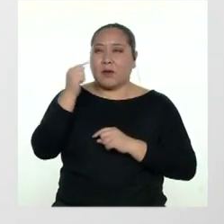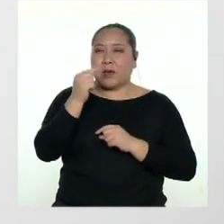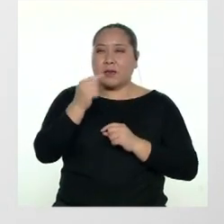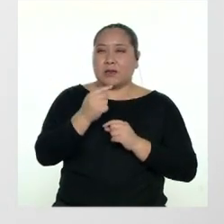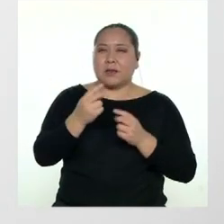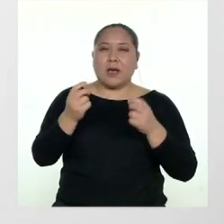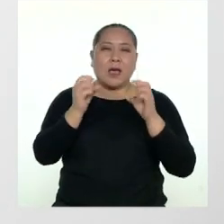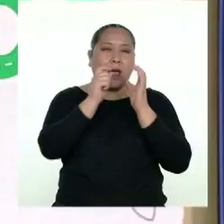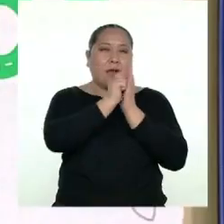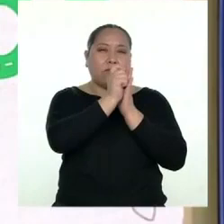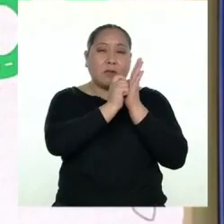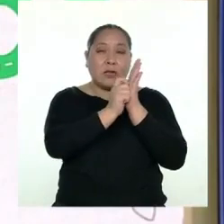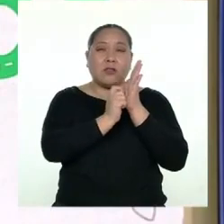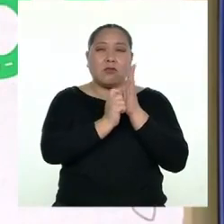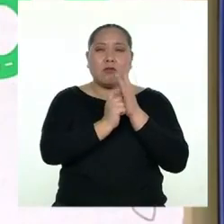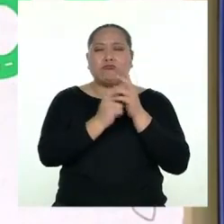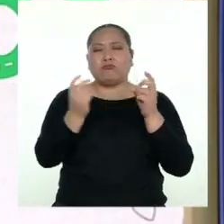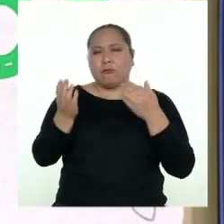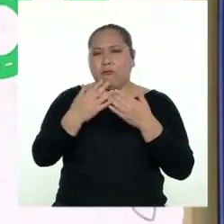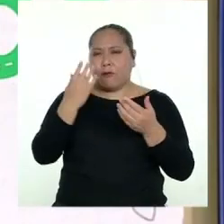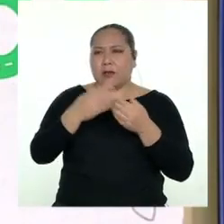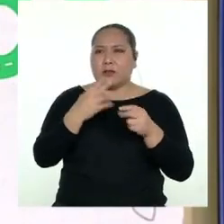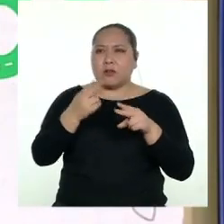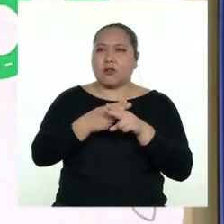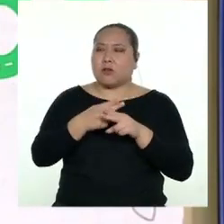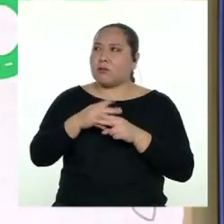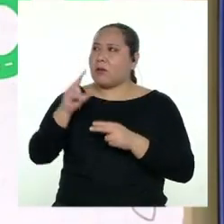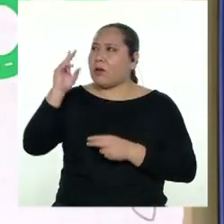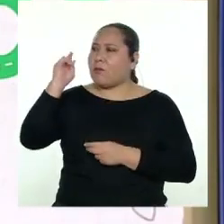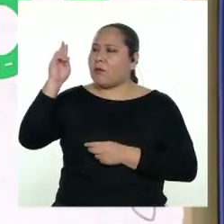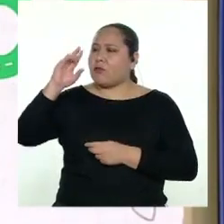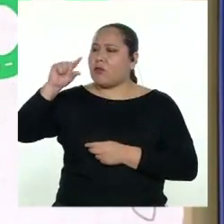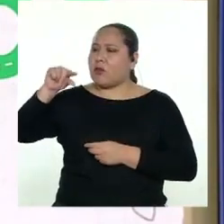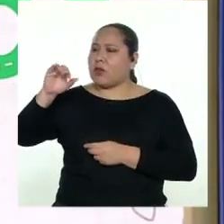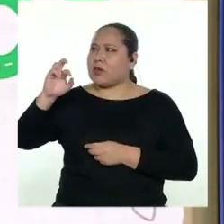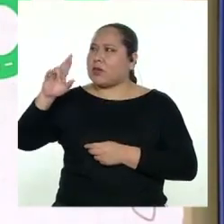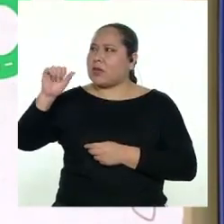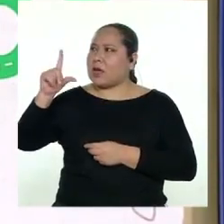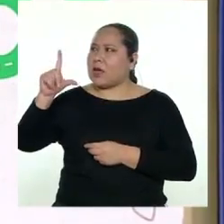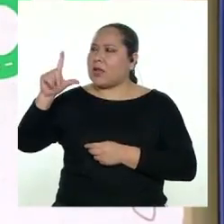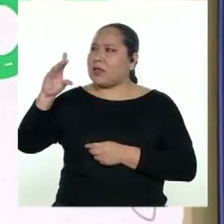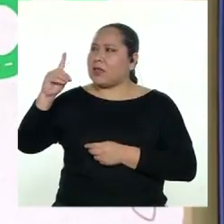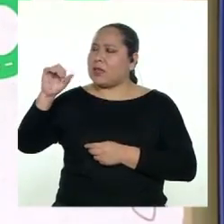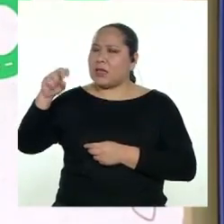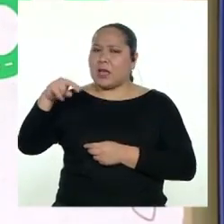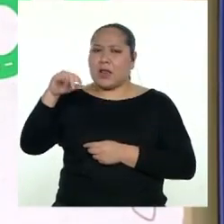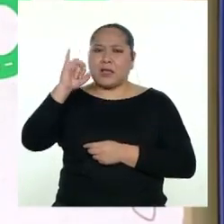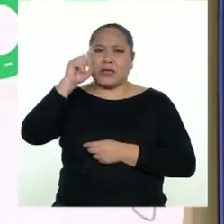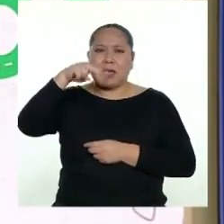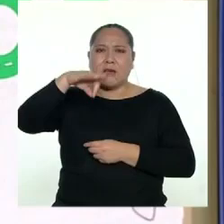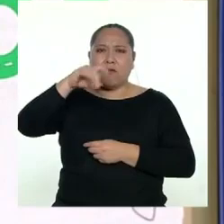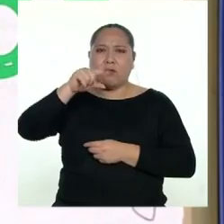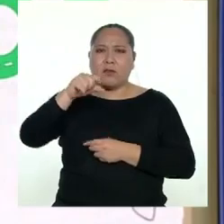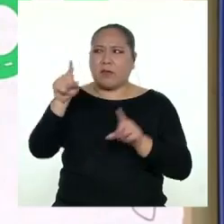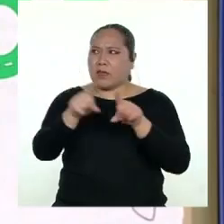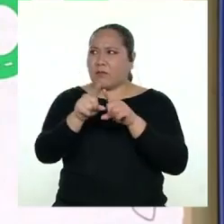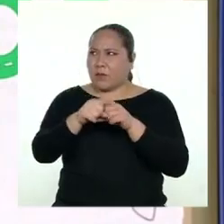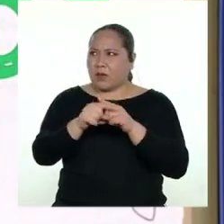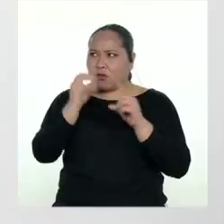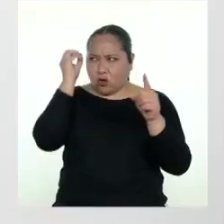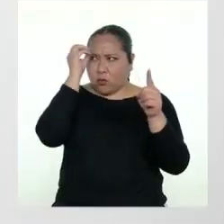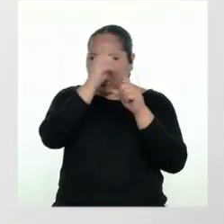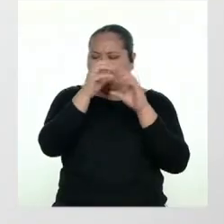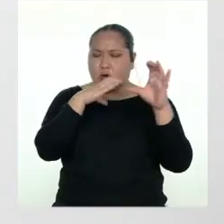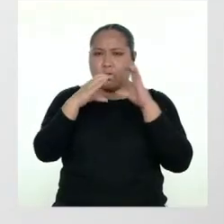sea sencillo y breve. Profesora Geraldine, ¿las infografías también tienen un propósito comunicativo como los otros textos que hemos venido